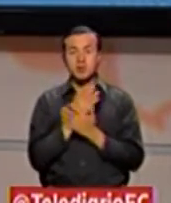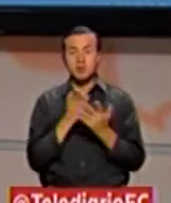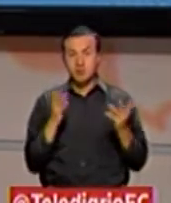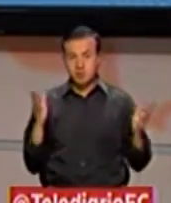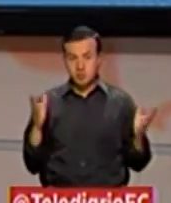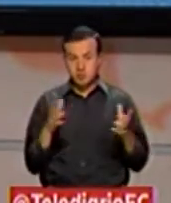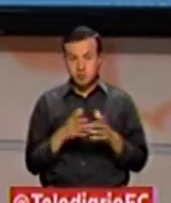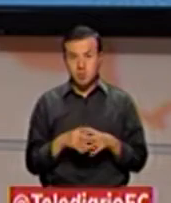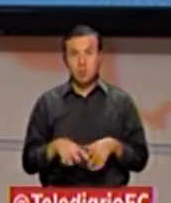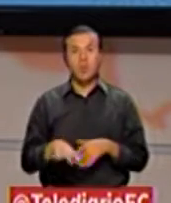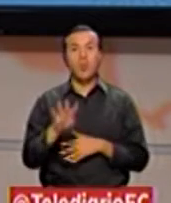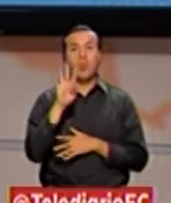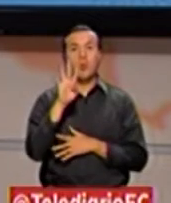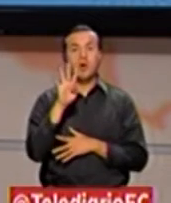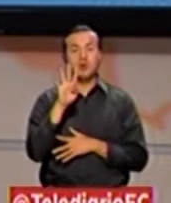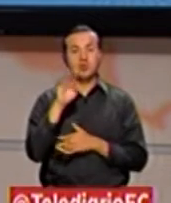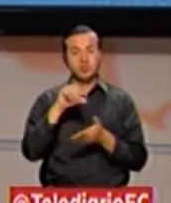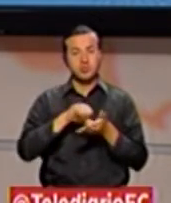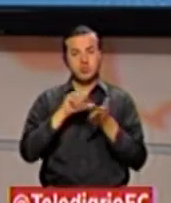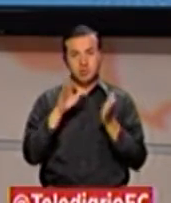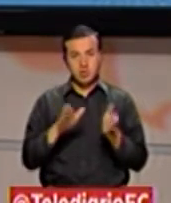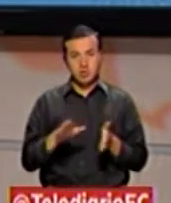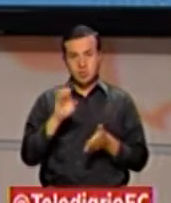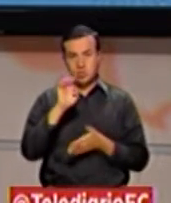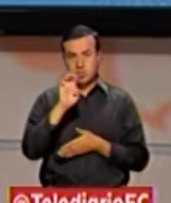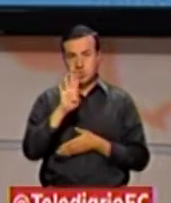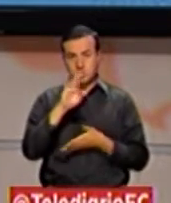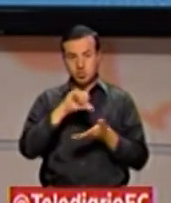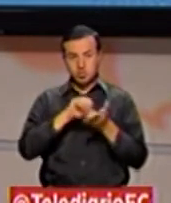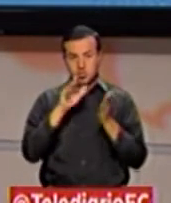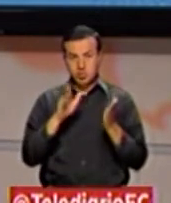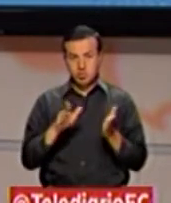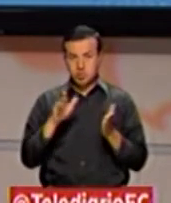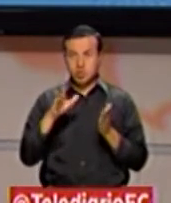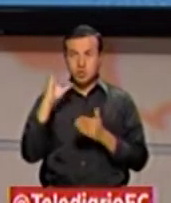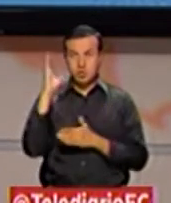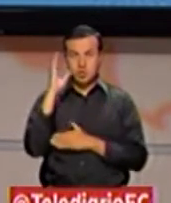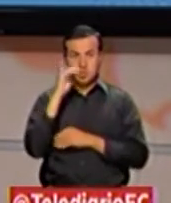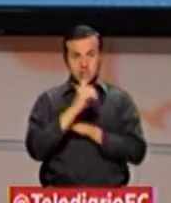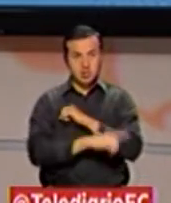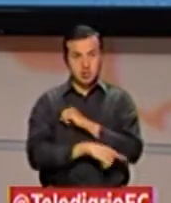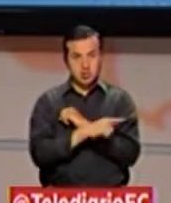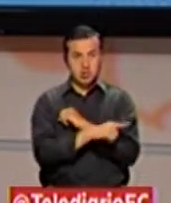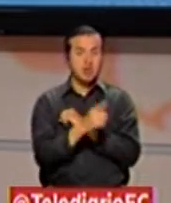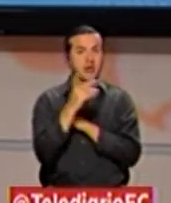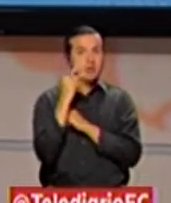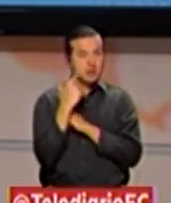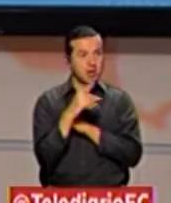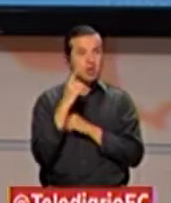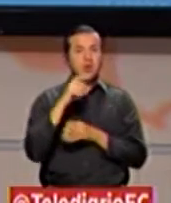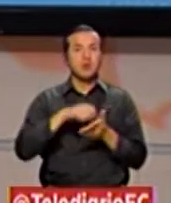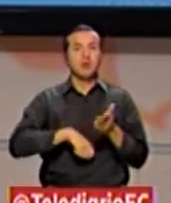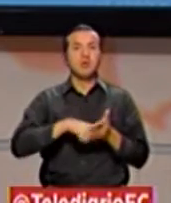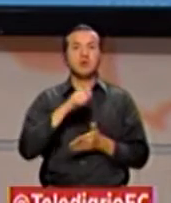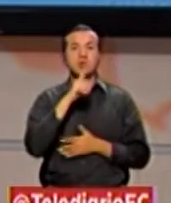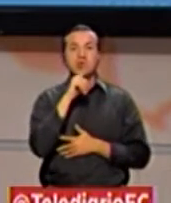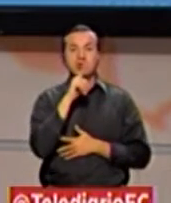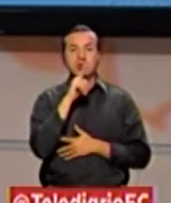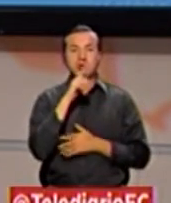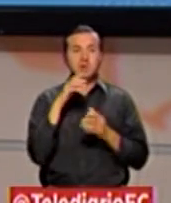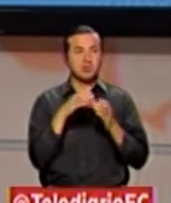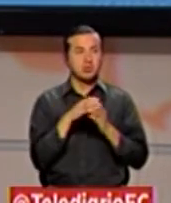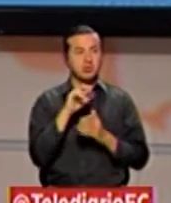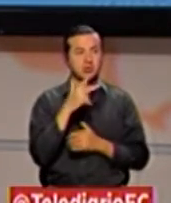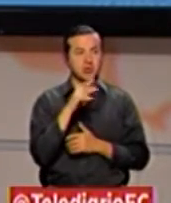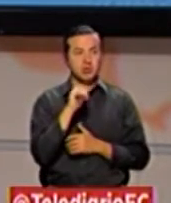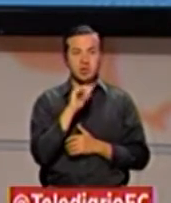los cuatro ciudadanos sentenciados en Colombia que fueron contratados por el agente